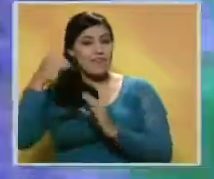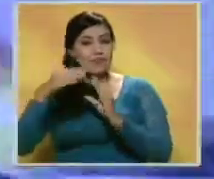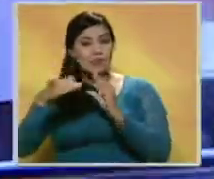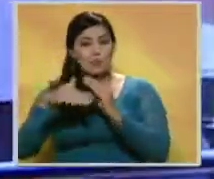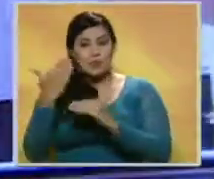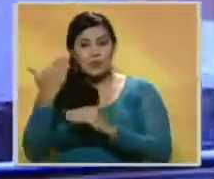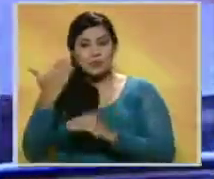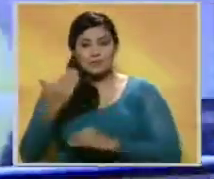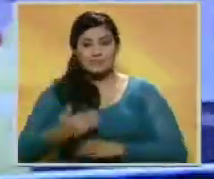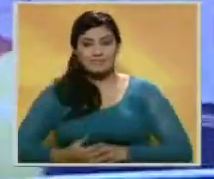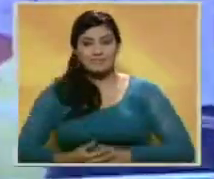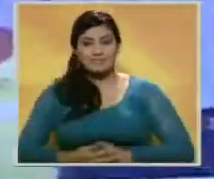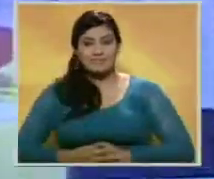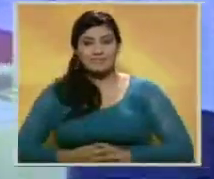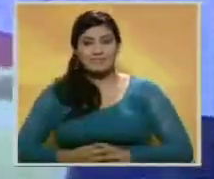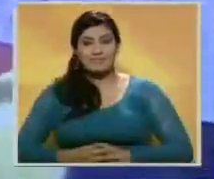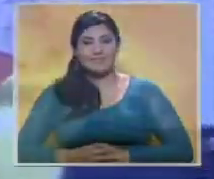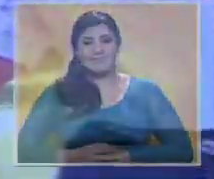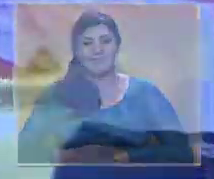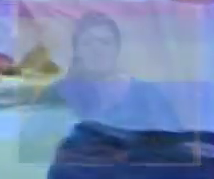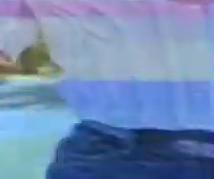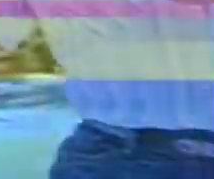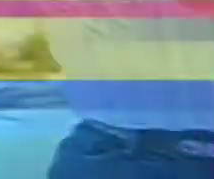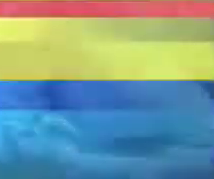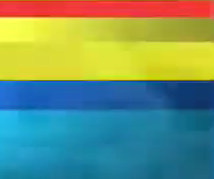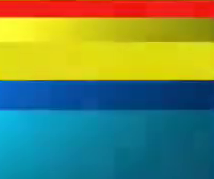Y Estrellas.